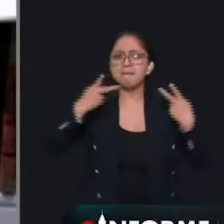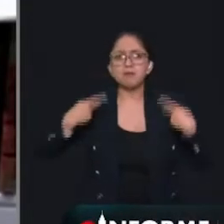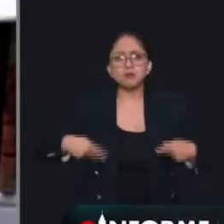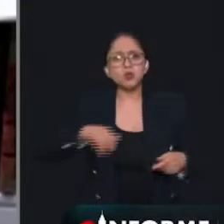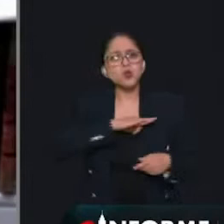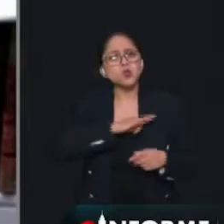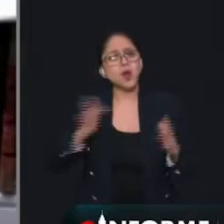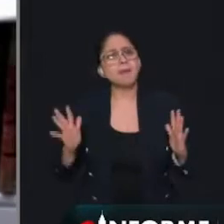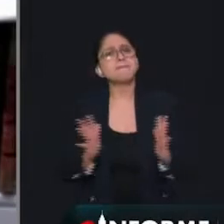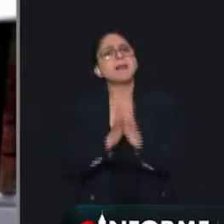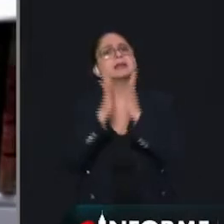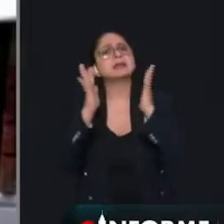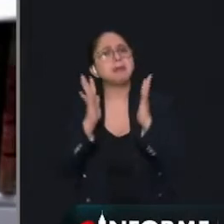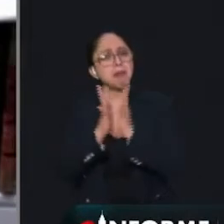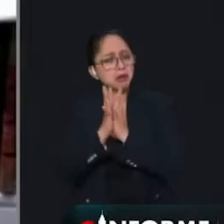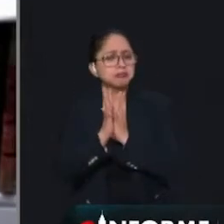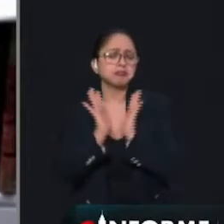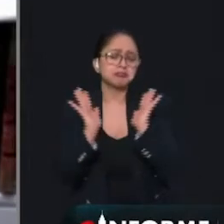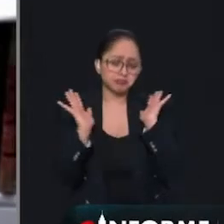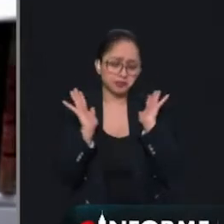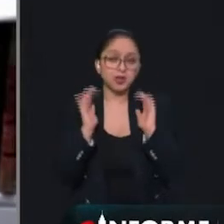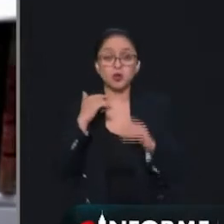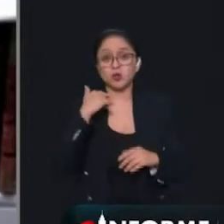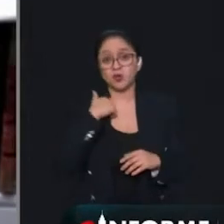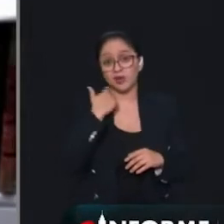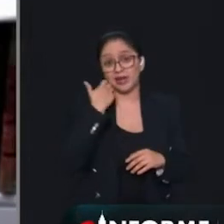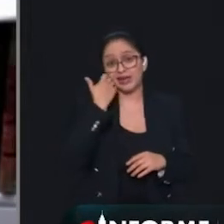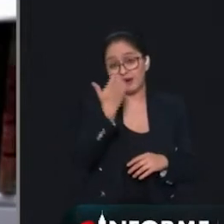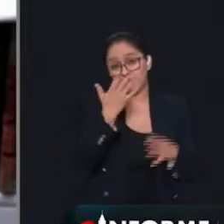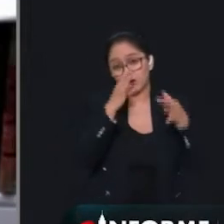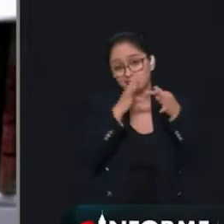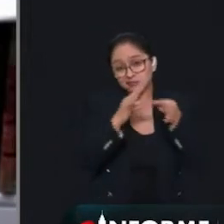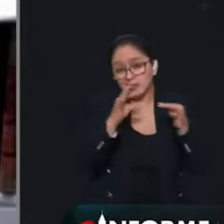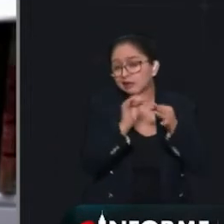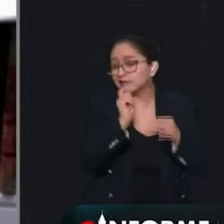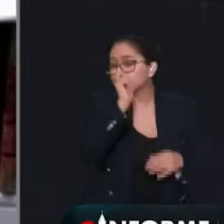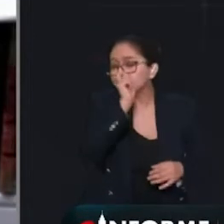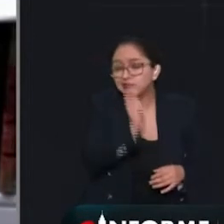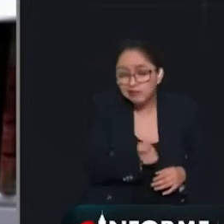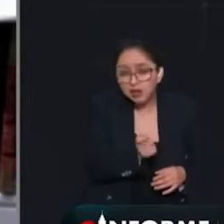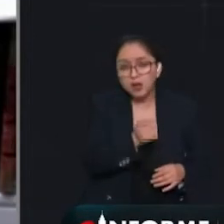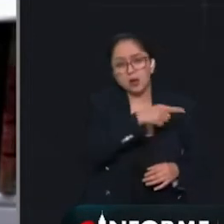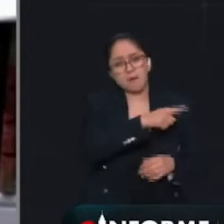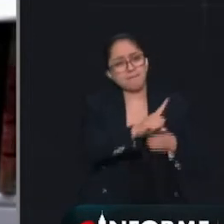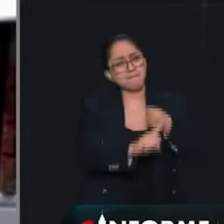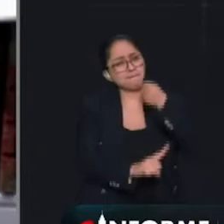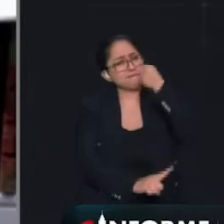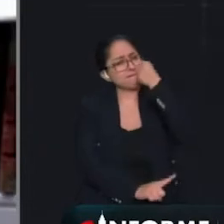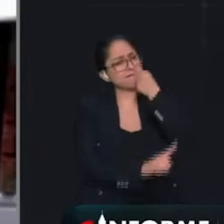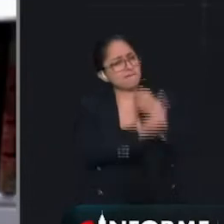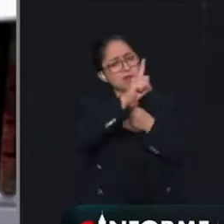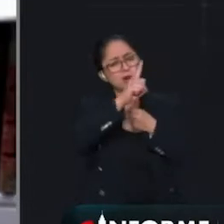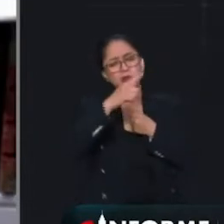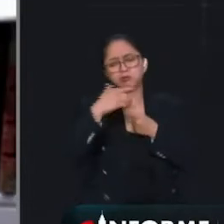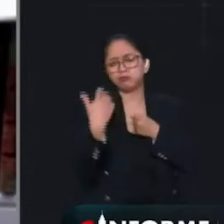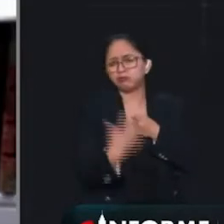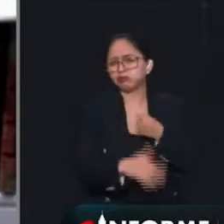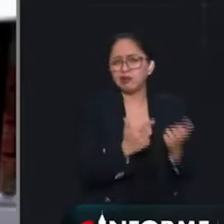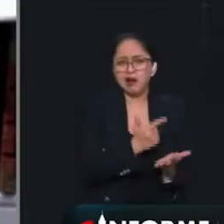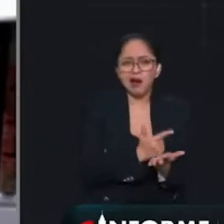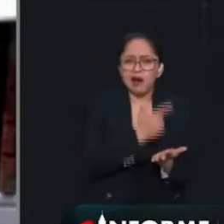señalar, que es el hecho de que uno de los problemas más graves que ha tenido la